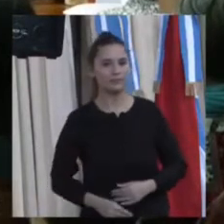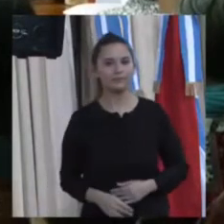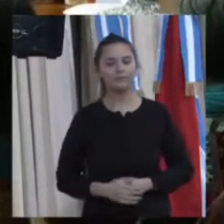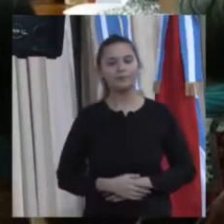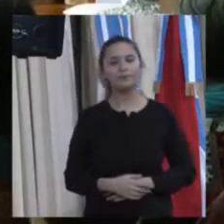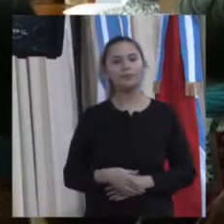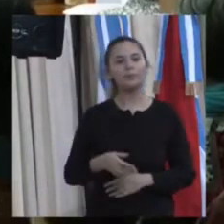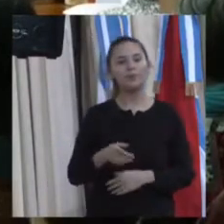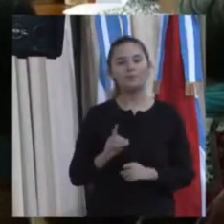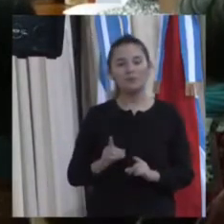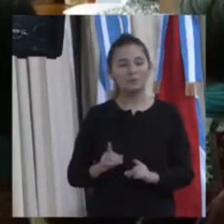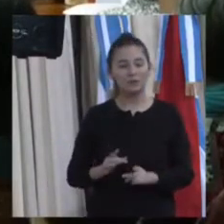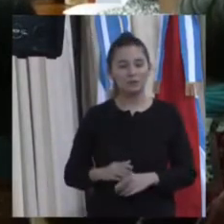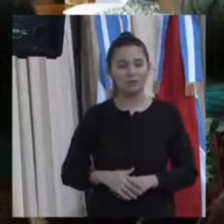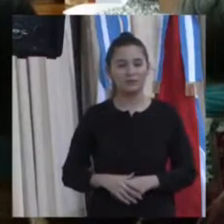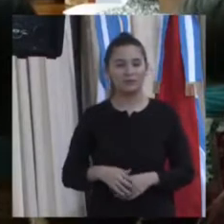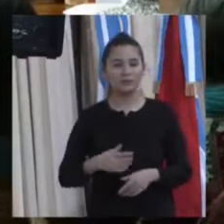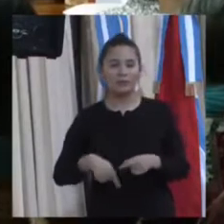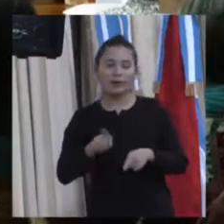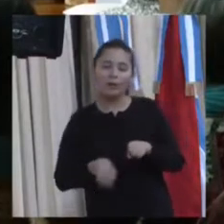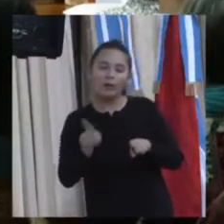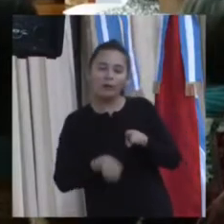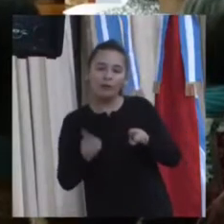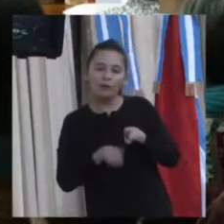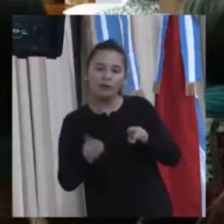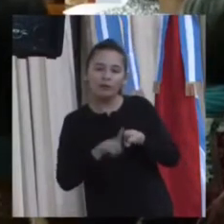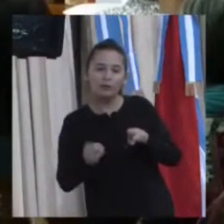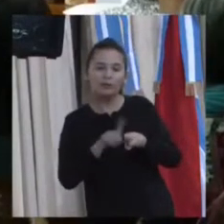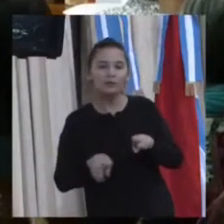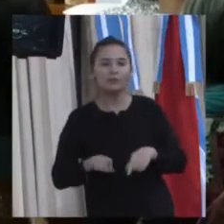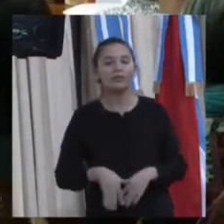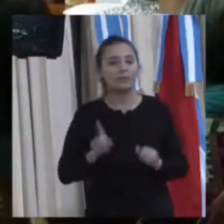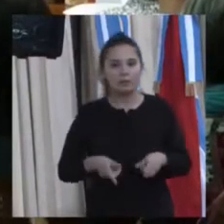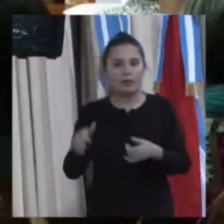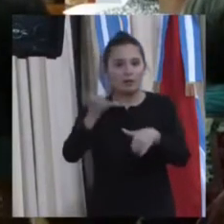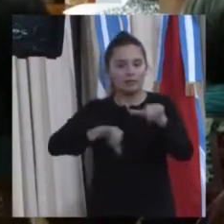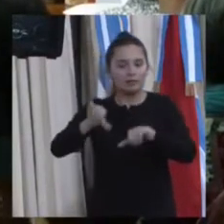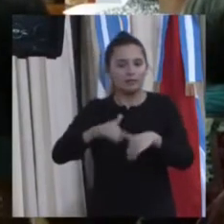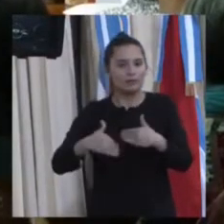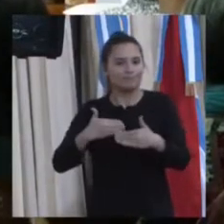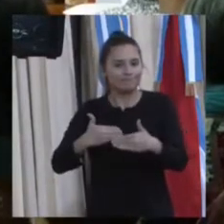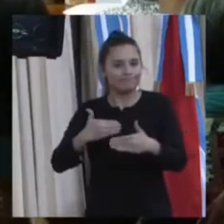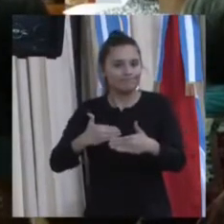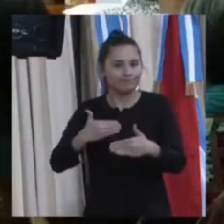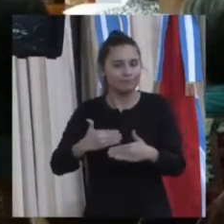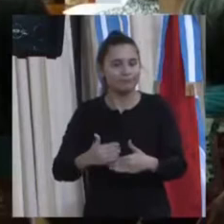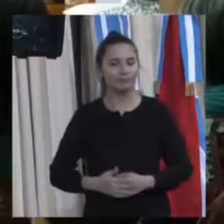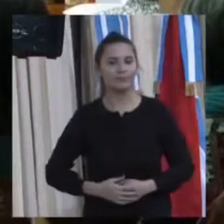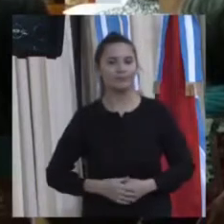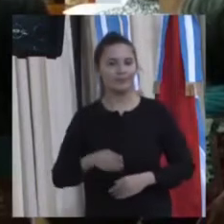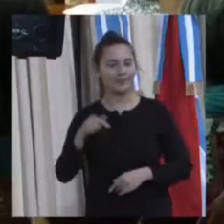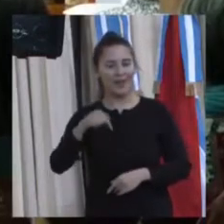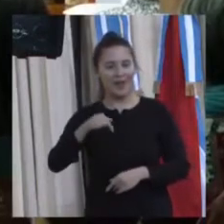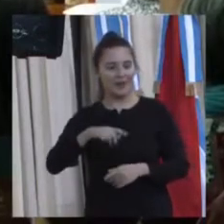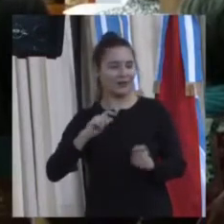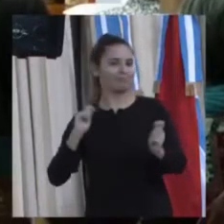un viejo disco. Y los hay también para quienes la ciencia no avanza. Bueno, por suerte hemos